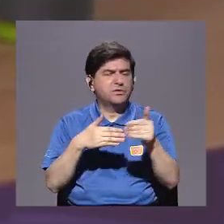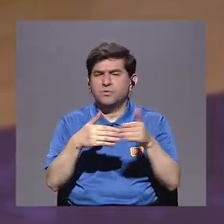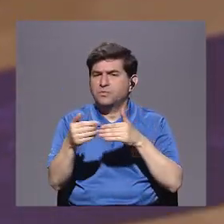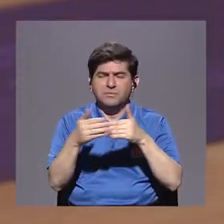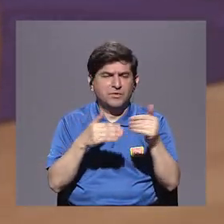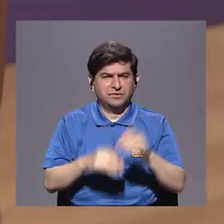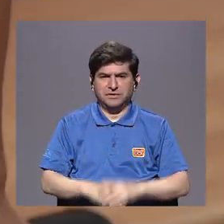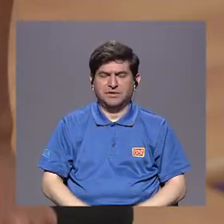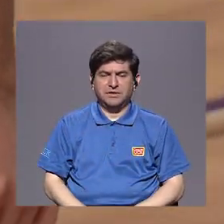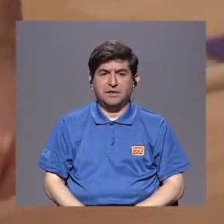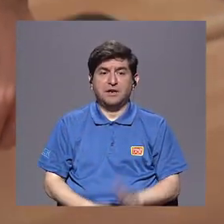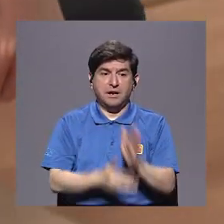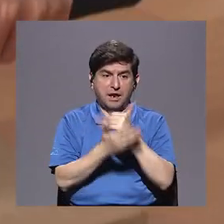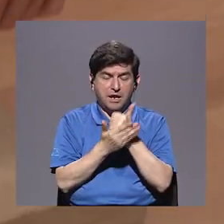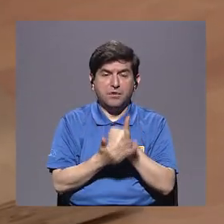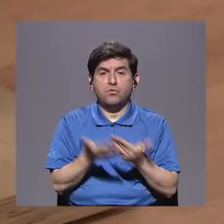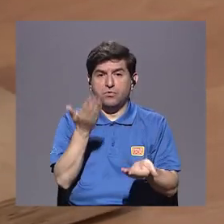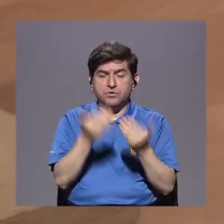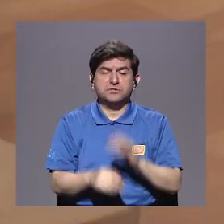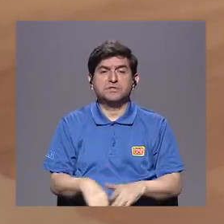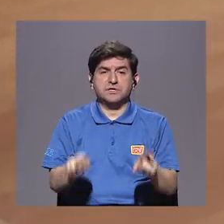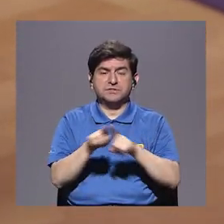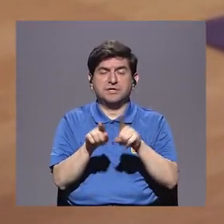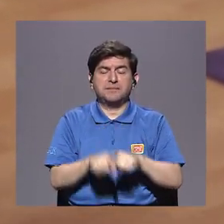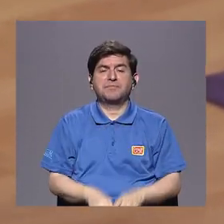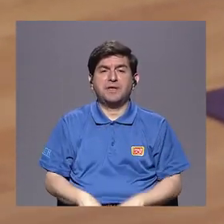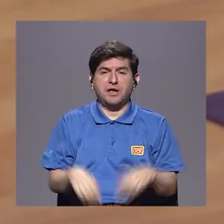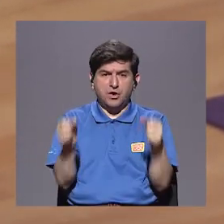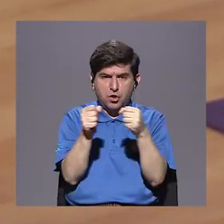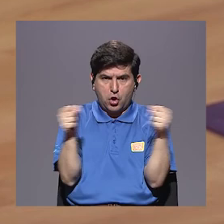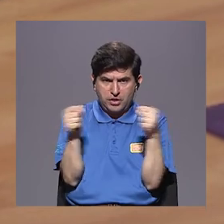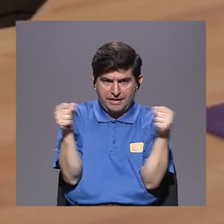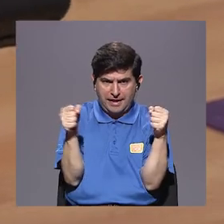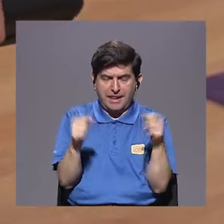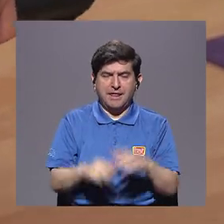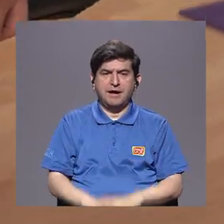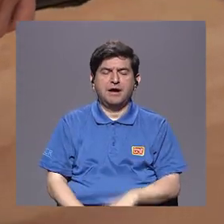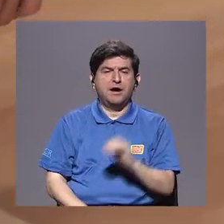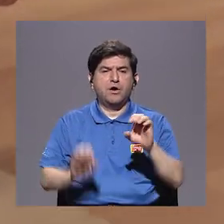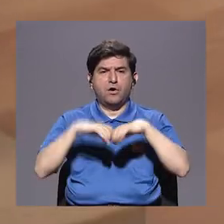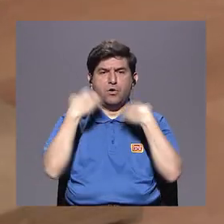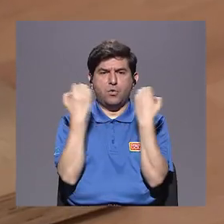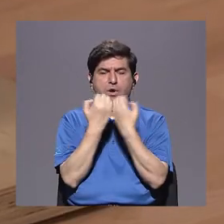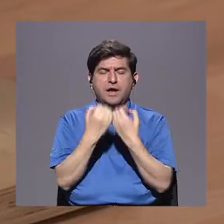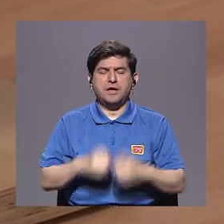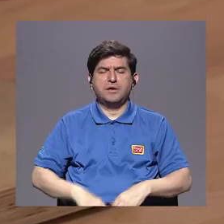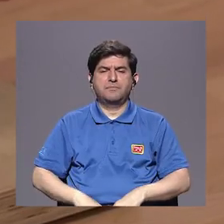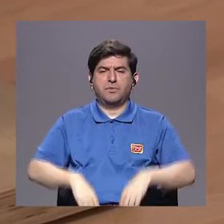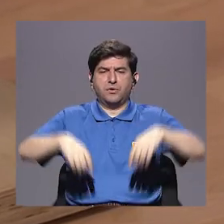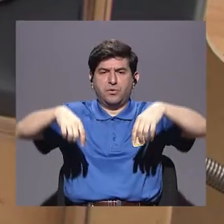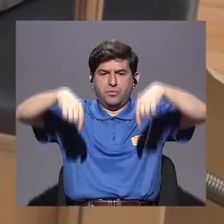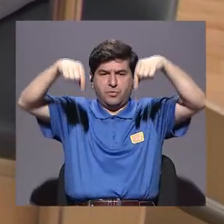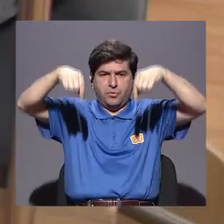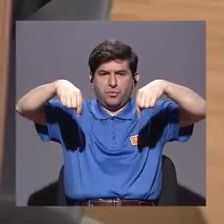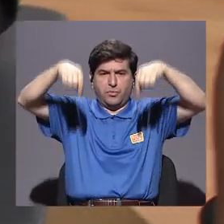a cualquier, de hecho hay Pilates incluso en telas, hay Pilates con equipo en